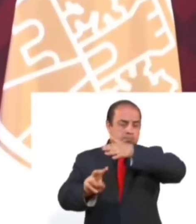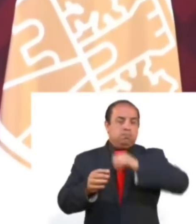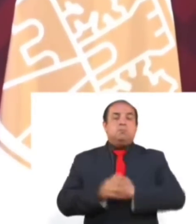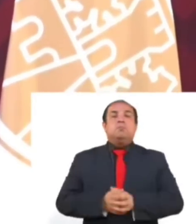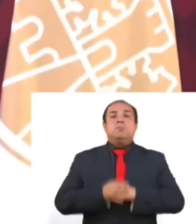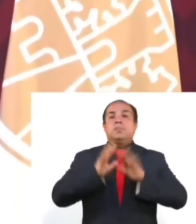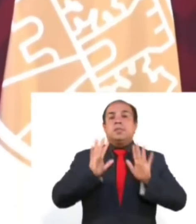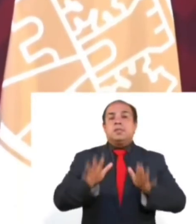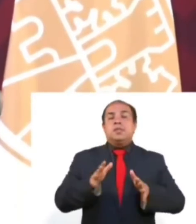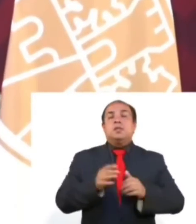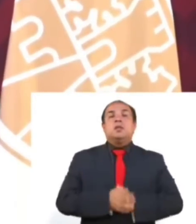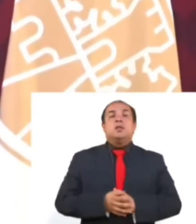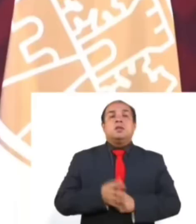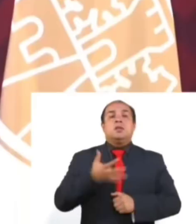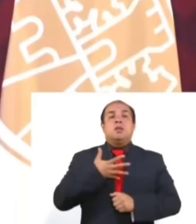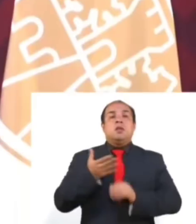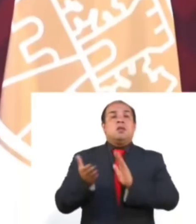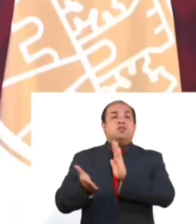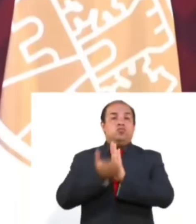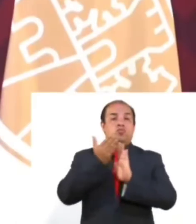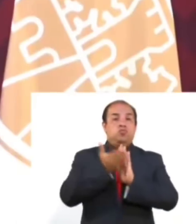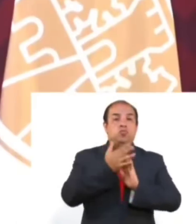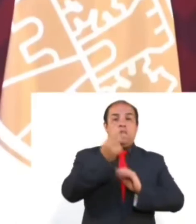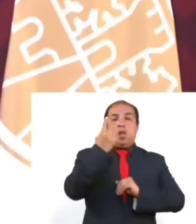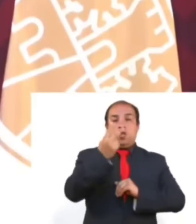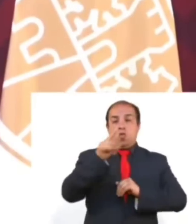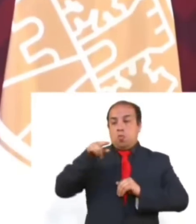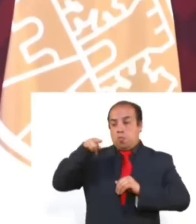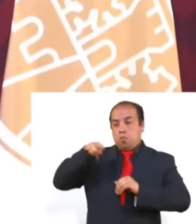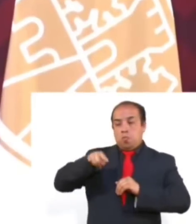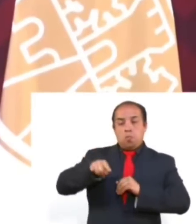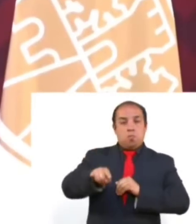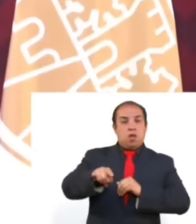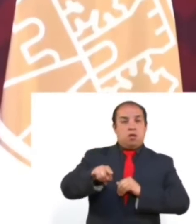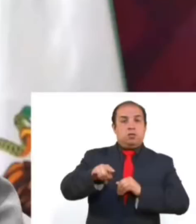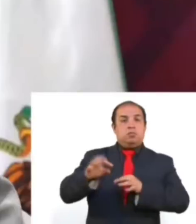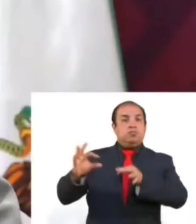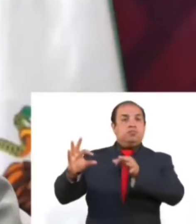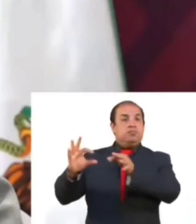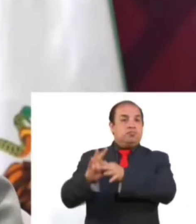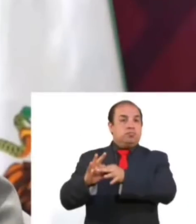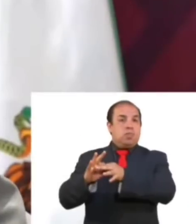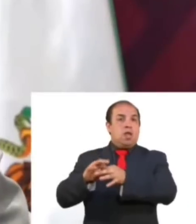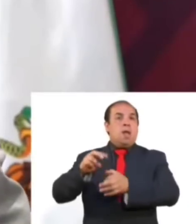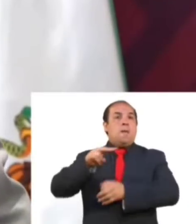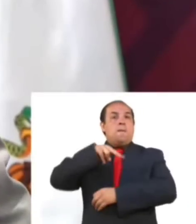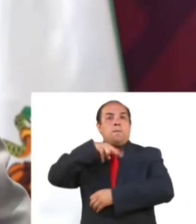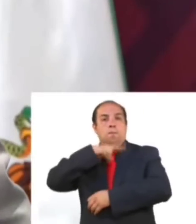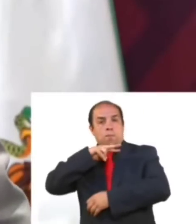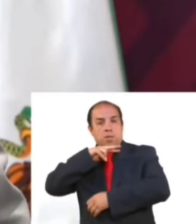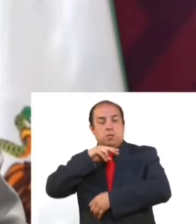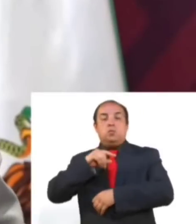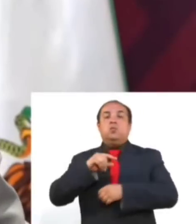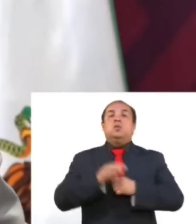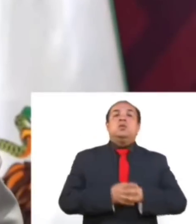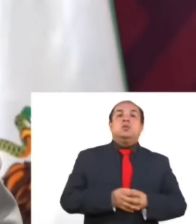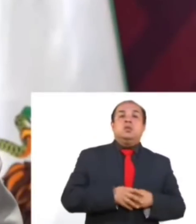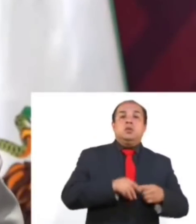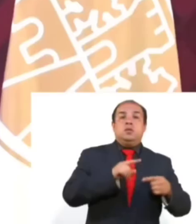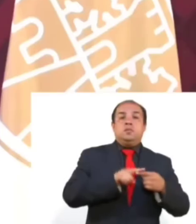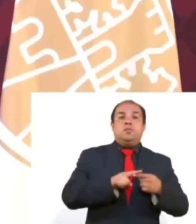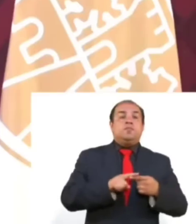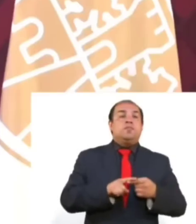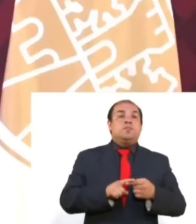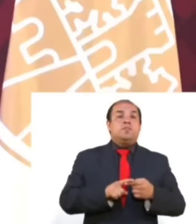en obra las dos bajadas que van a ir hacia Mixcoac Entonces el trolebús